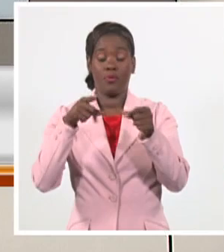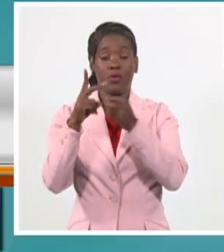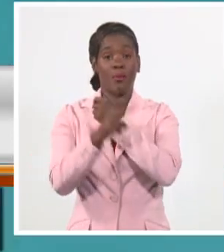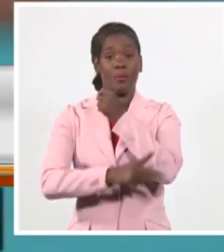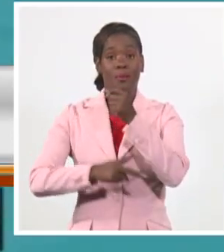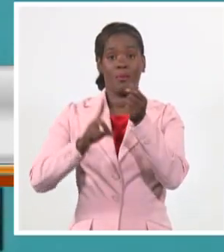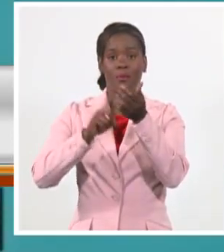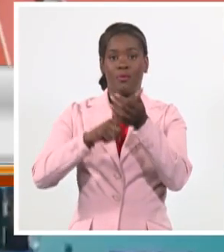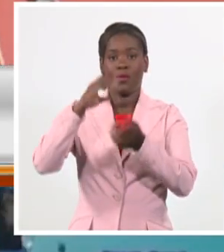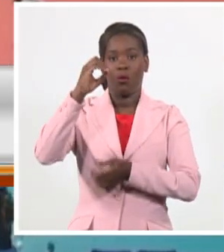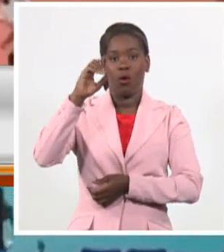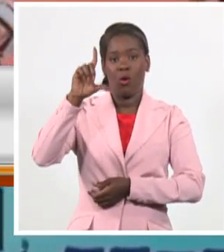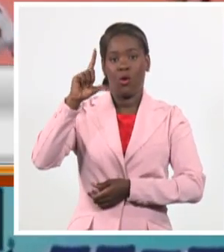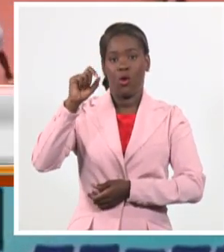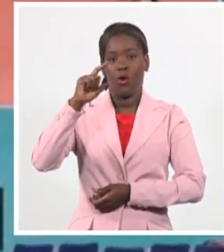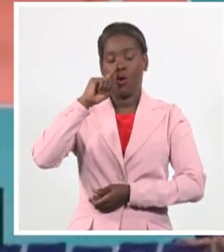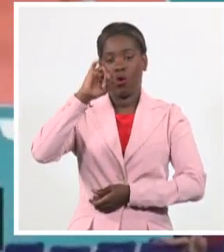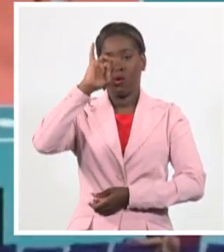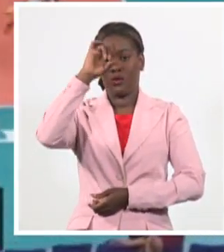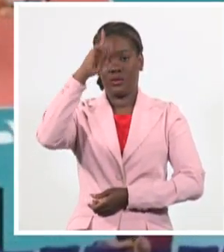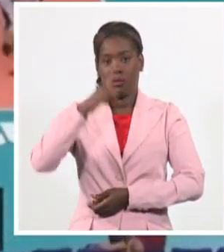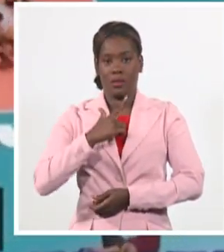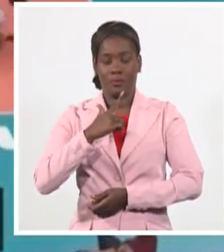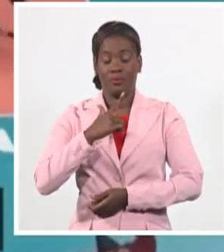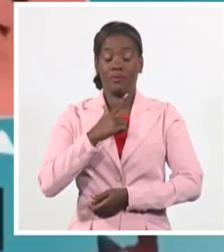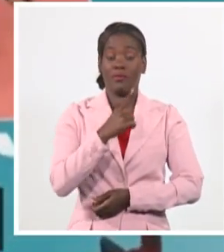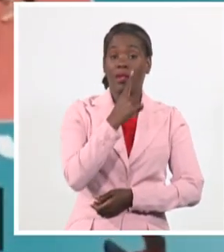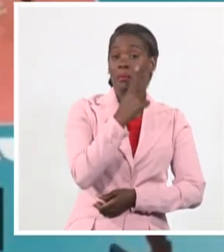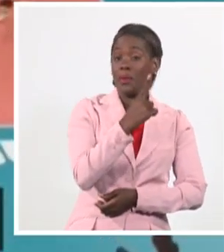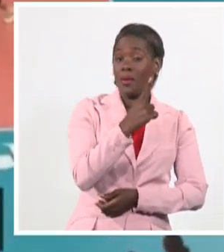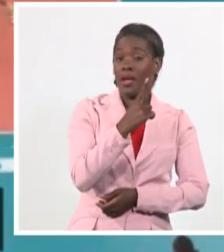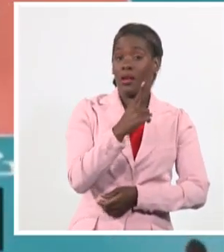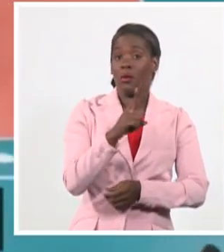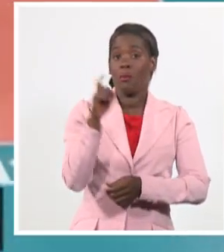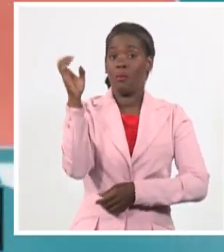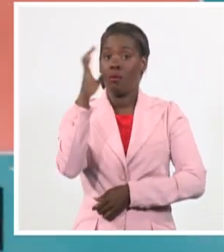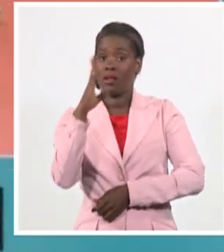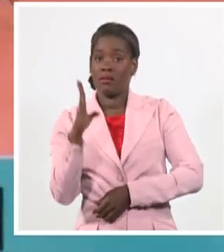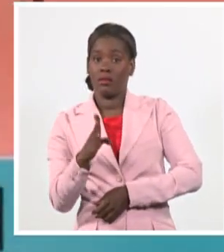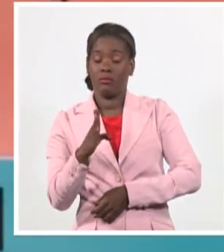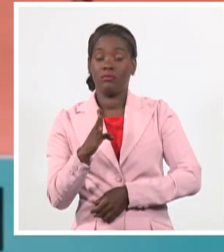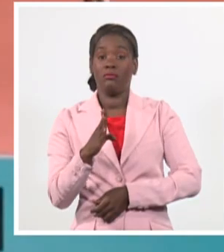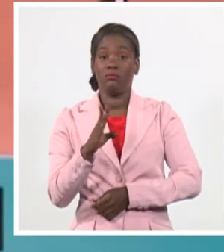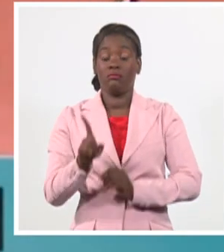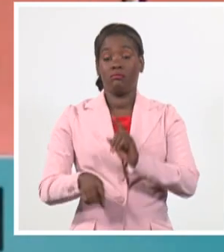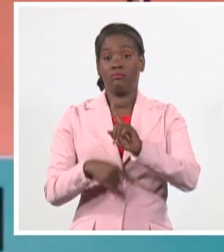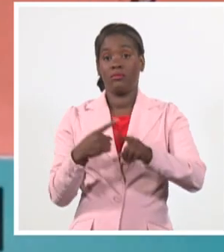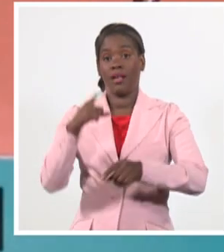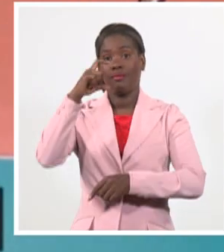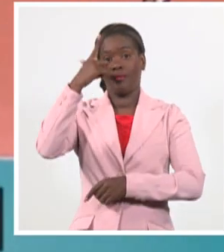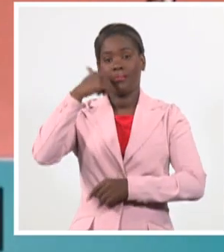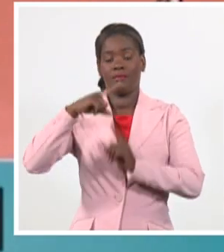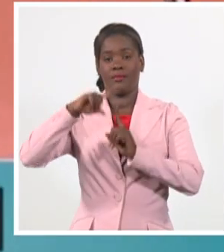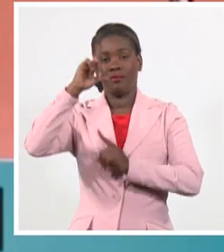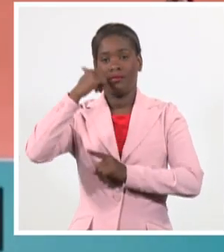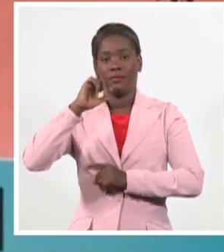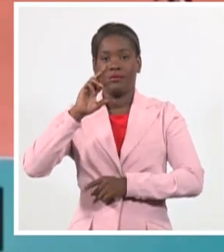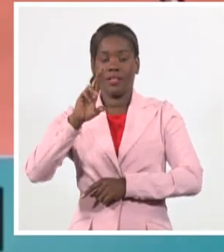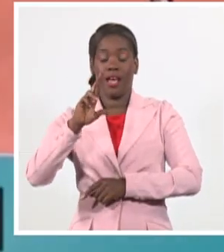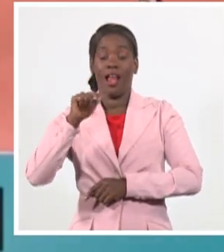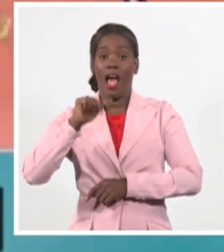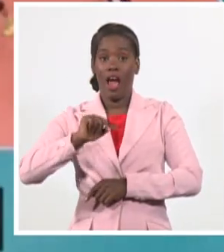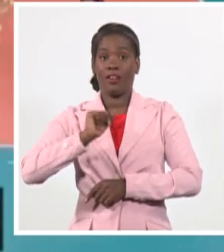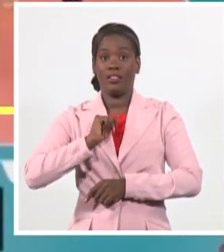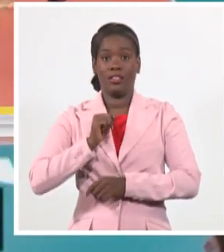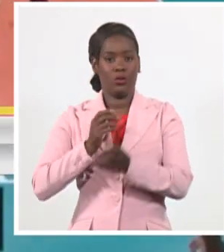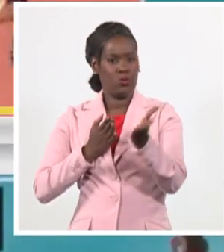Eslovenia. Luego de una derrota en tiebreak frente a Brasil y triunfo sobre Qatar en 4 sets, los nuestros buscarán el éxito para asegurarse entre los 2 primeros de